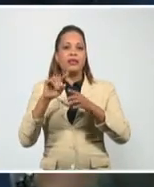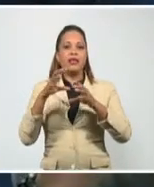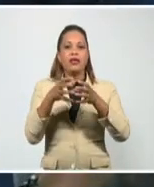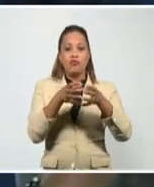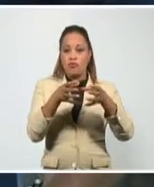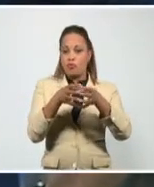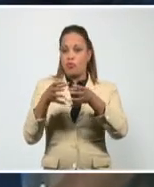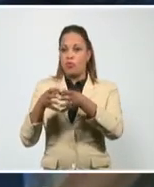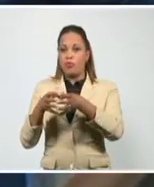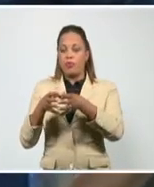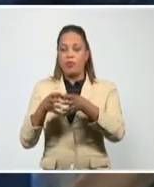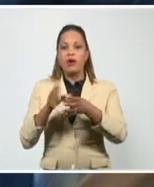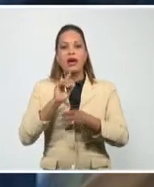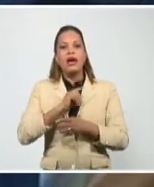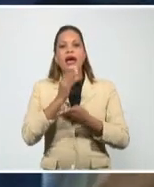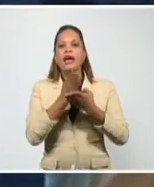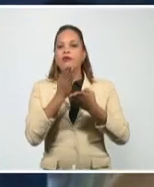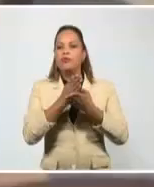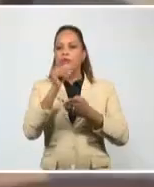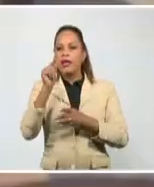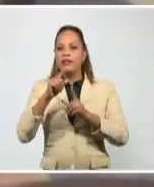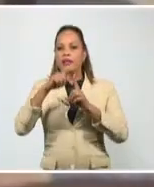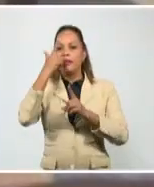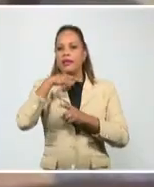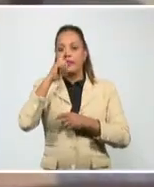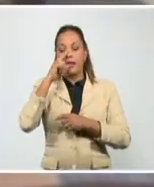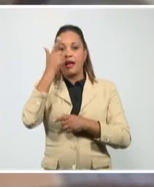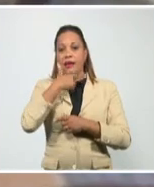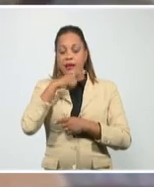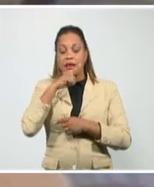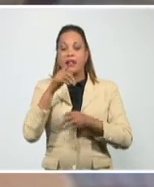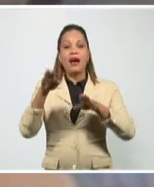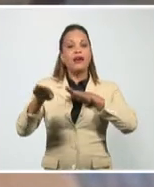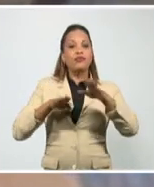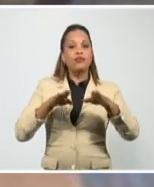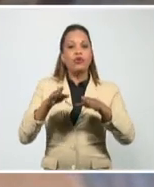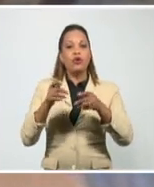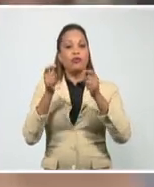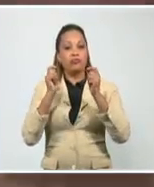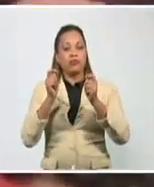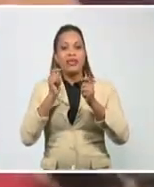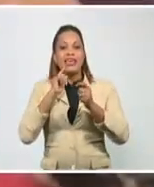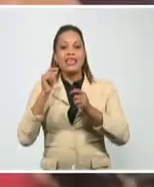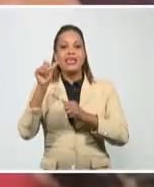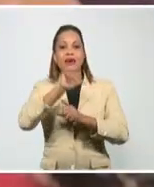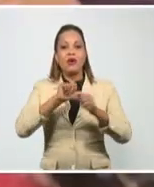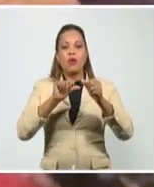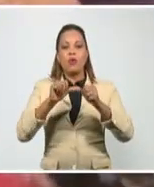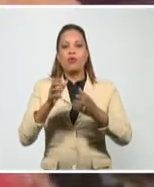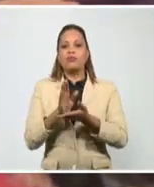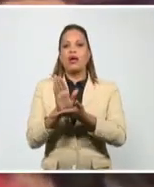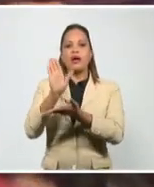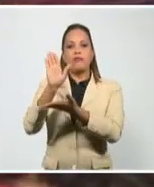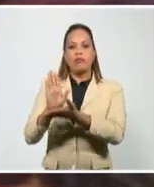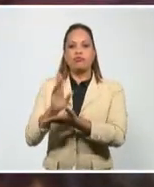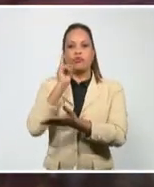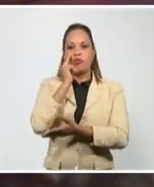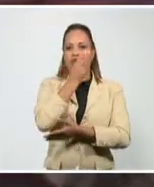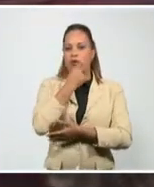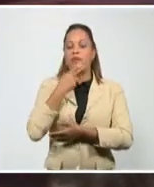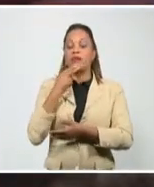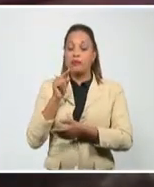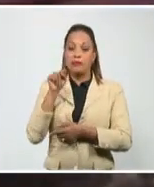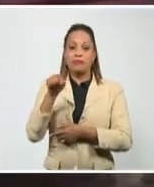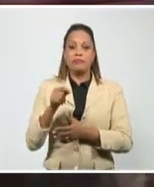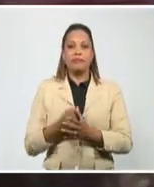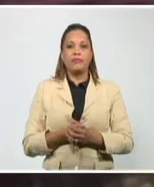e ideóloga y financista de las acciones de profanación contra los bustos de José Martí. También a Luis Manuel Otero